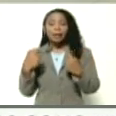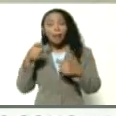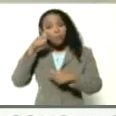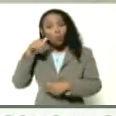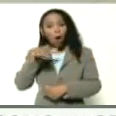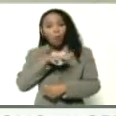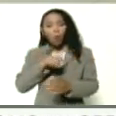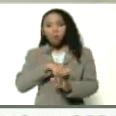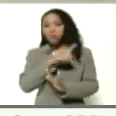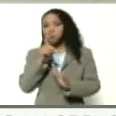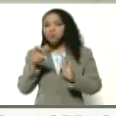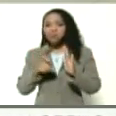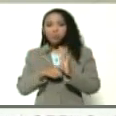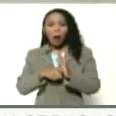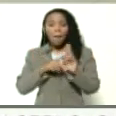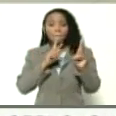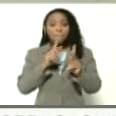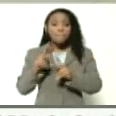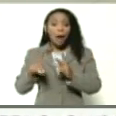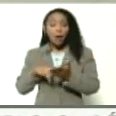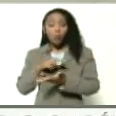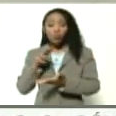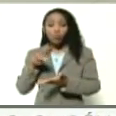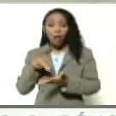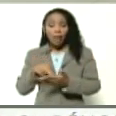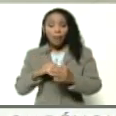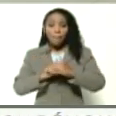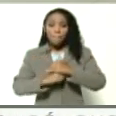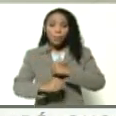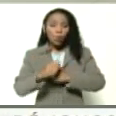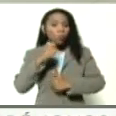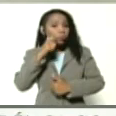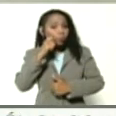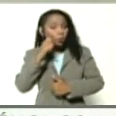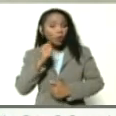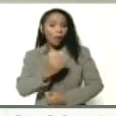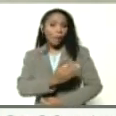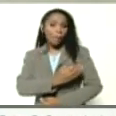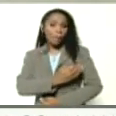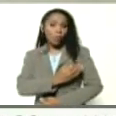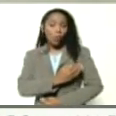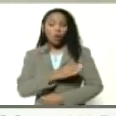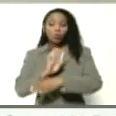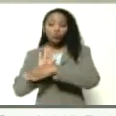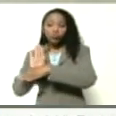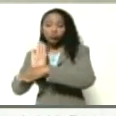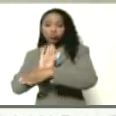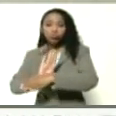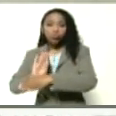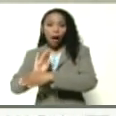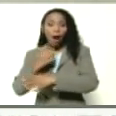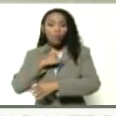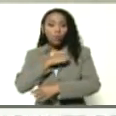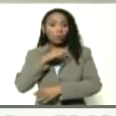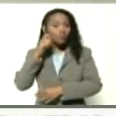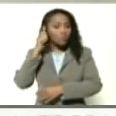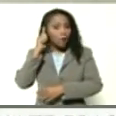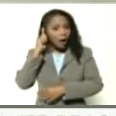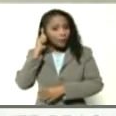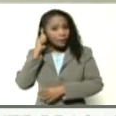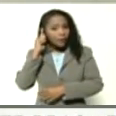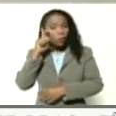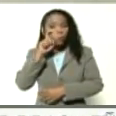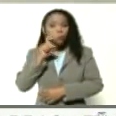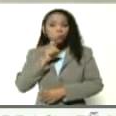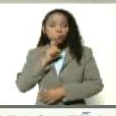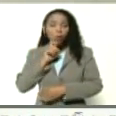general. El Plan Nacional de Parto Humanizado y Lactancia Materna, protegiendo a nuestras mujeres en gestación,